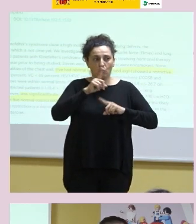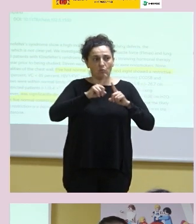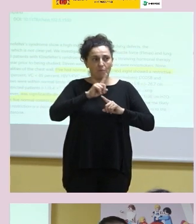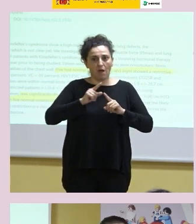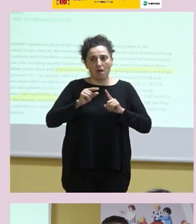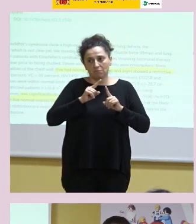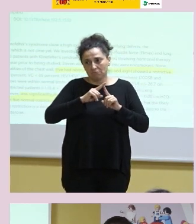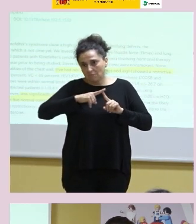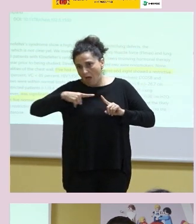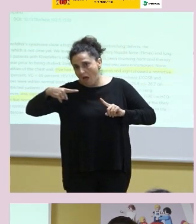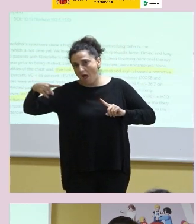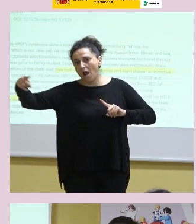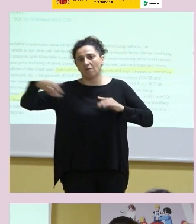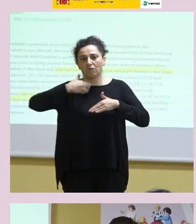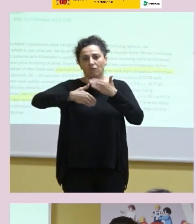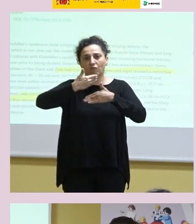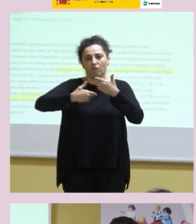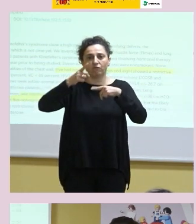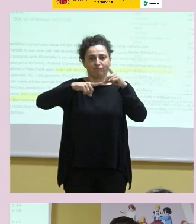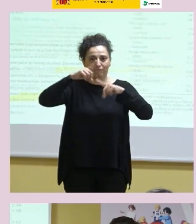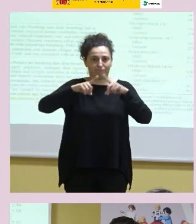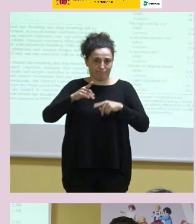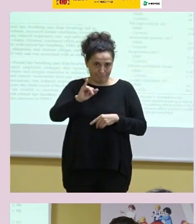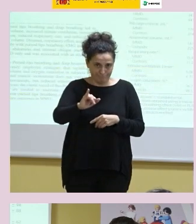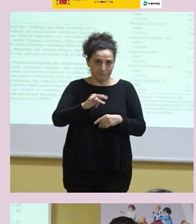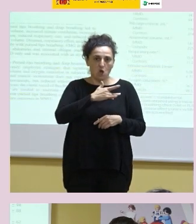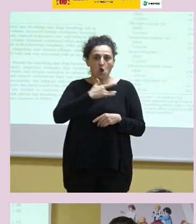a largo plazo, como puede ser la presencia de neumonías.